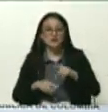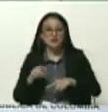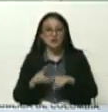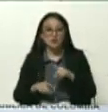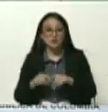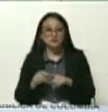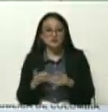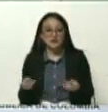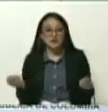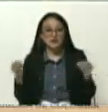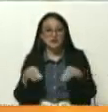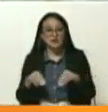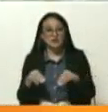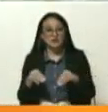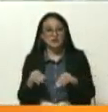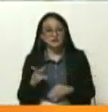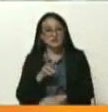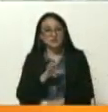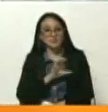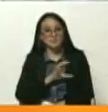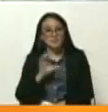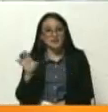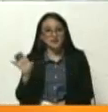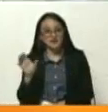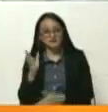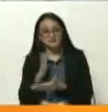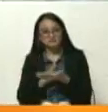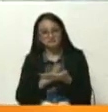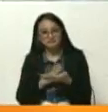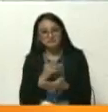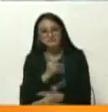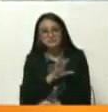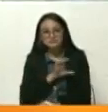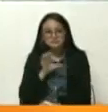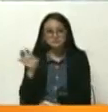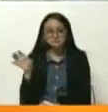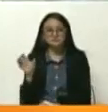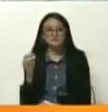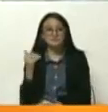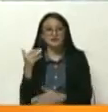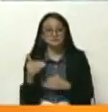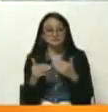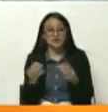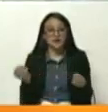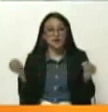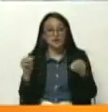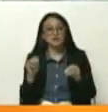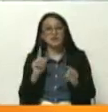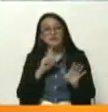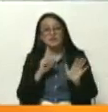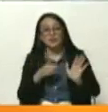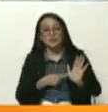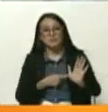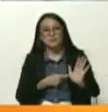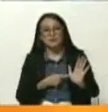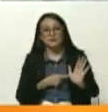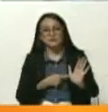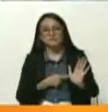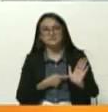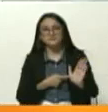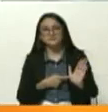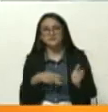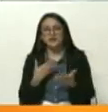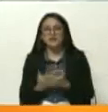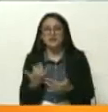que se acuerde es entre las partes, y lo que se va acordando se va cumpliendo. Hemos